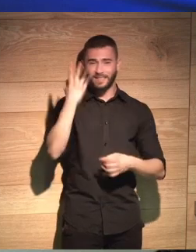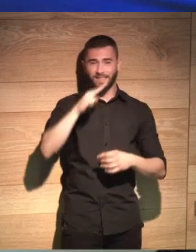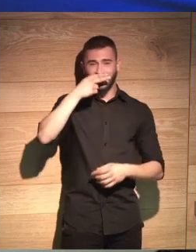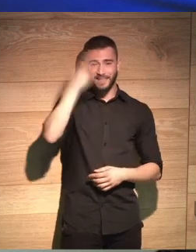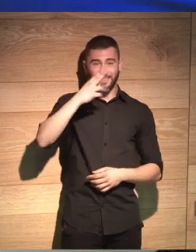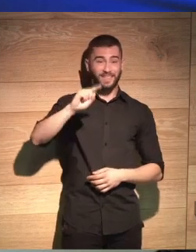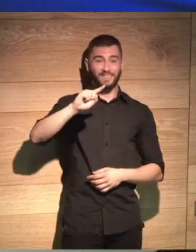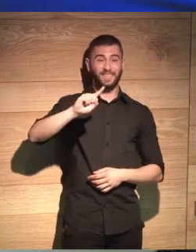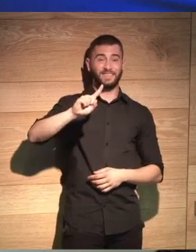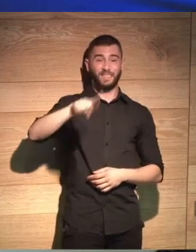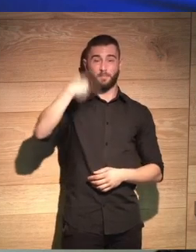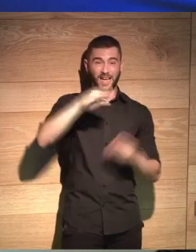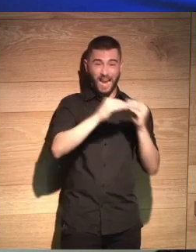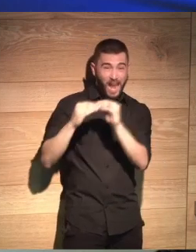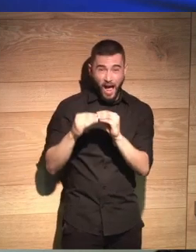interesante, ¿no?